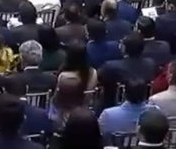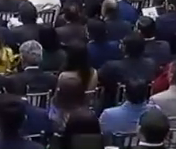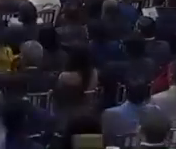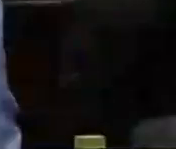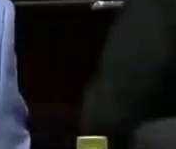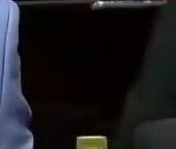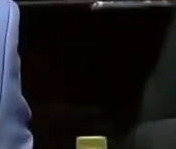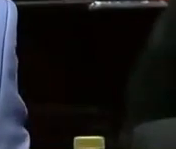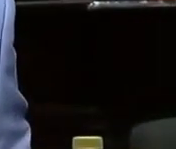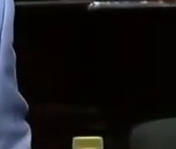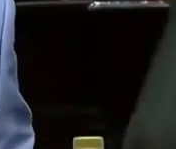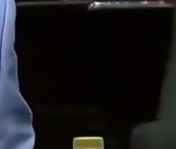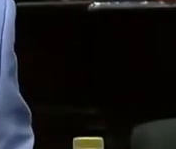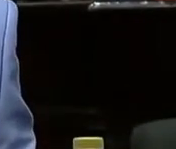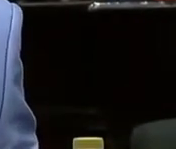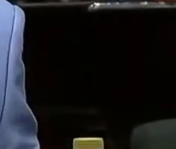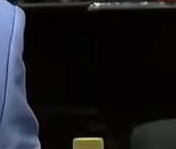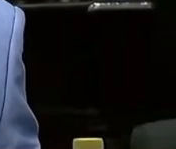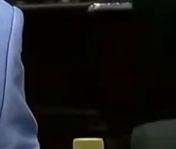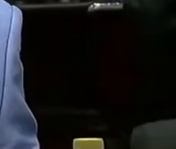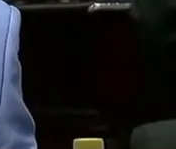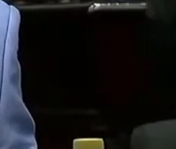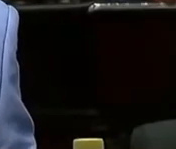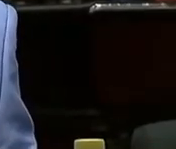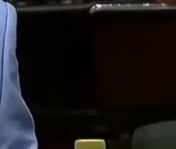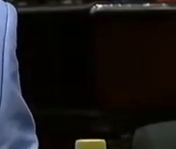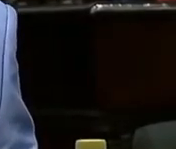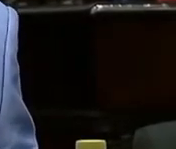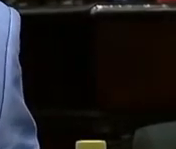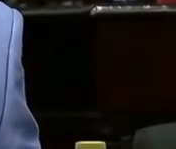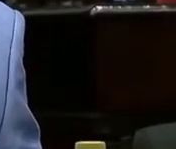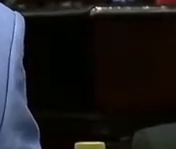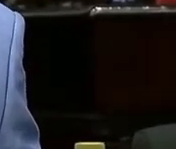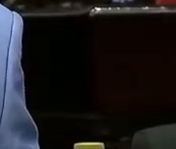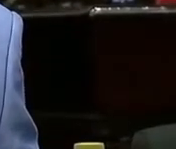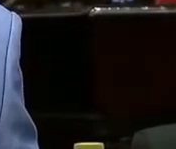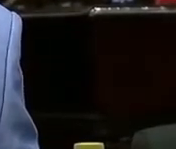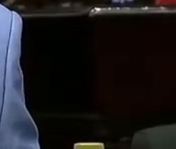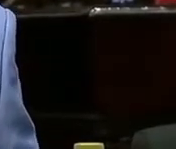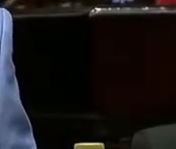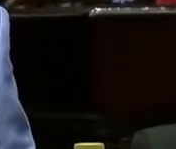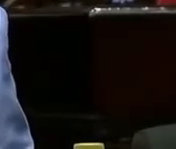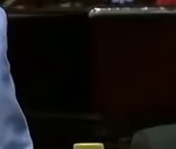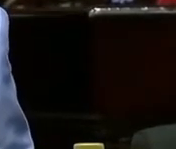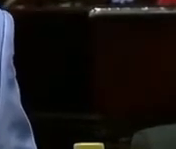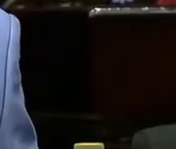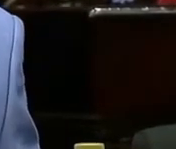Presidencia de la República del Ecuador. Daniel Noboa Sin, Presidente Constitucional de la